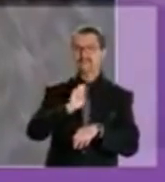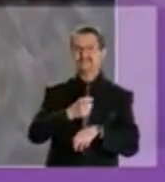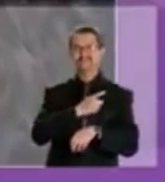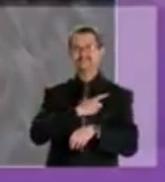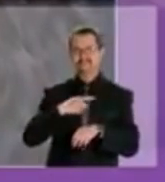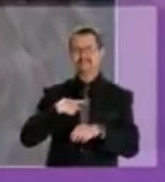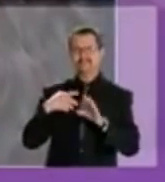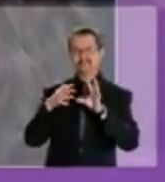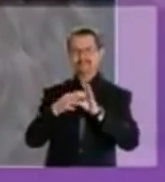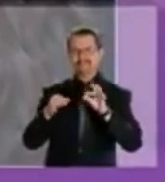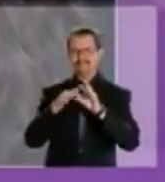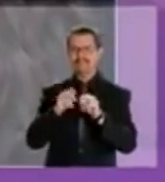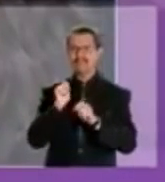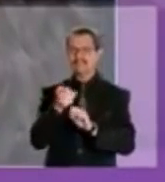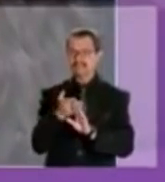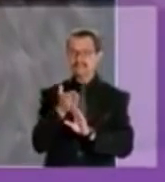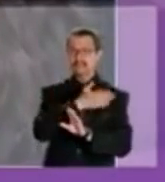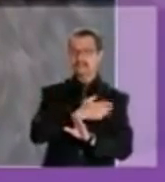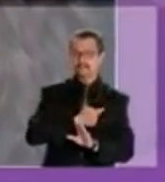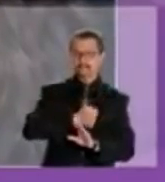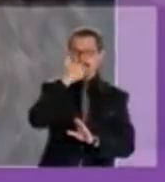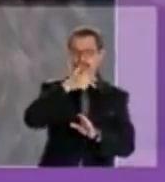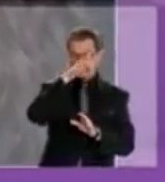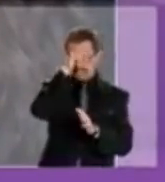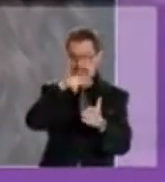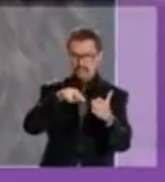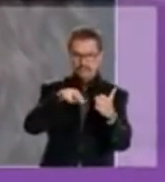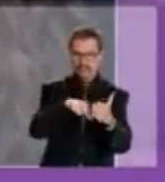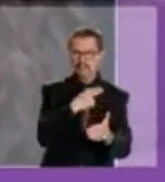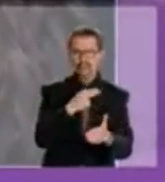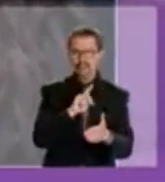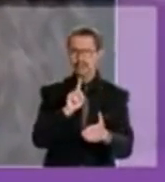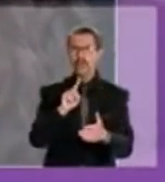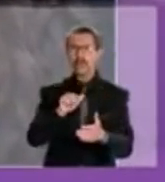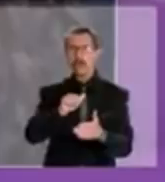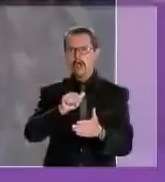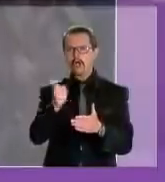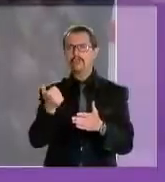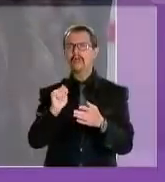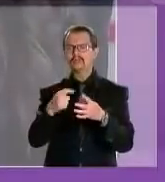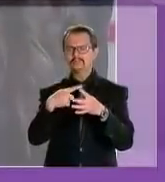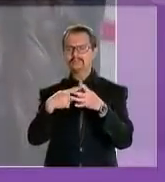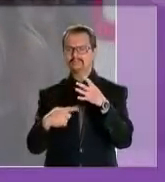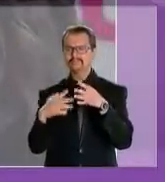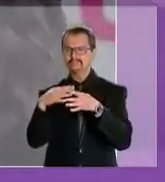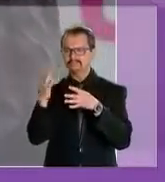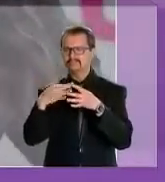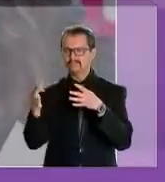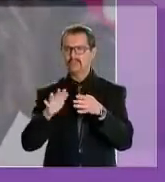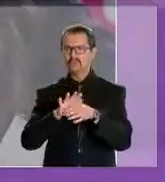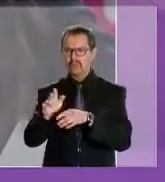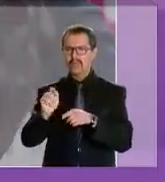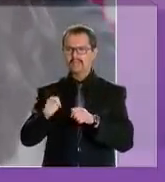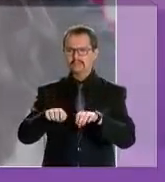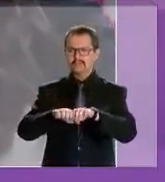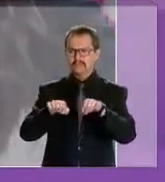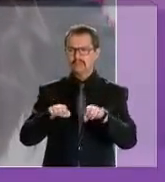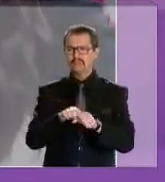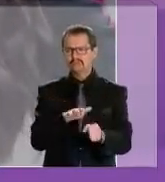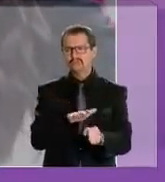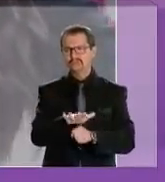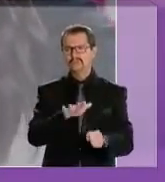original yo tengo un equipo trabajando en eso y creo que hay alternativas no solamente en el tratado libre comercio tenemos que ver también